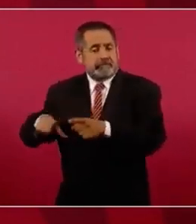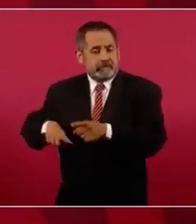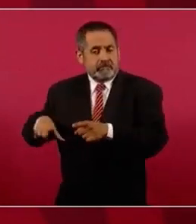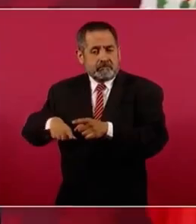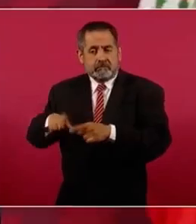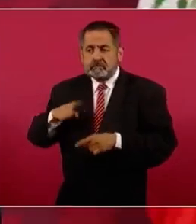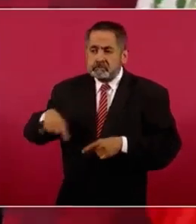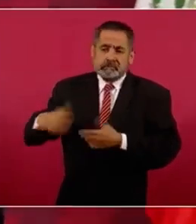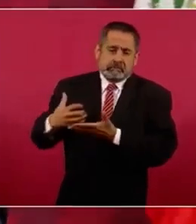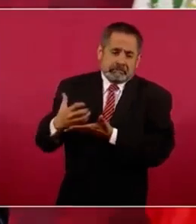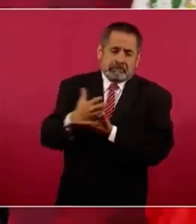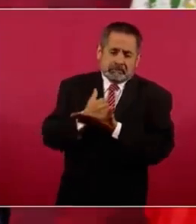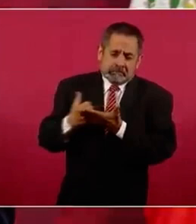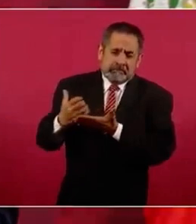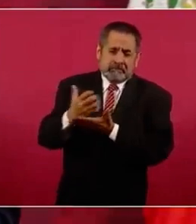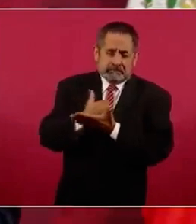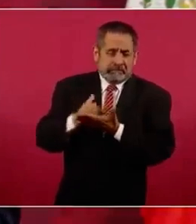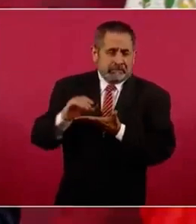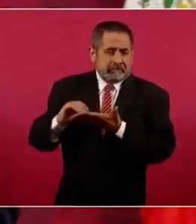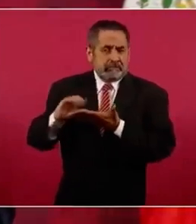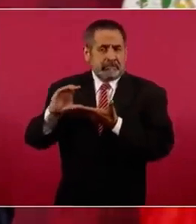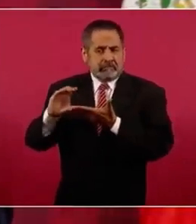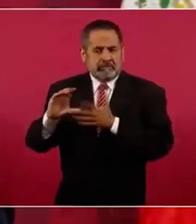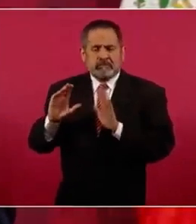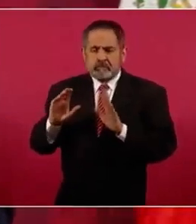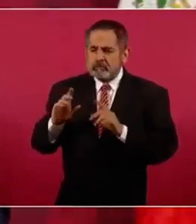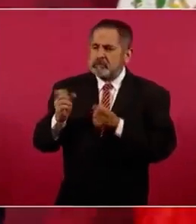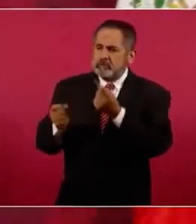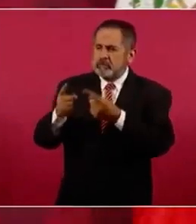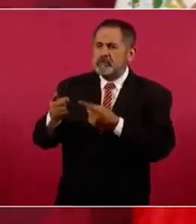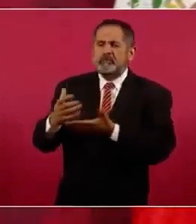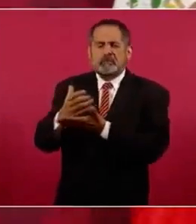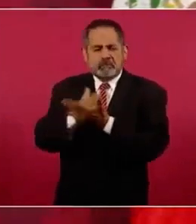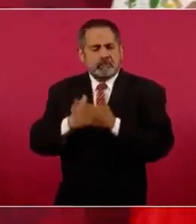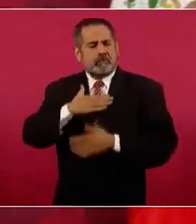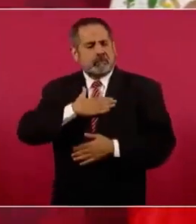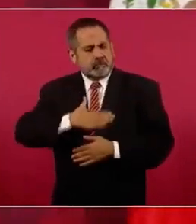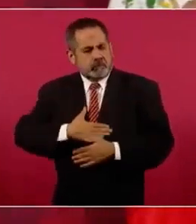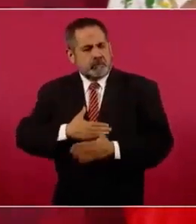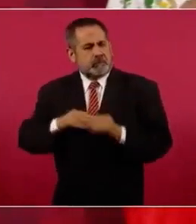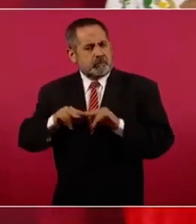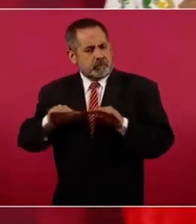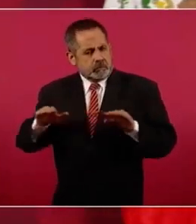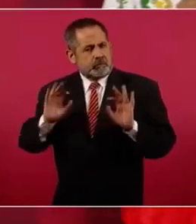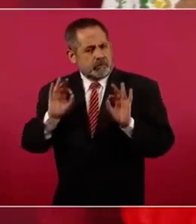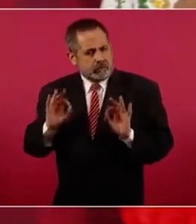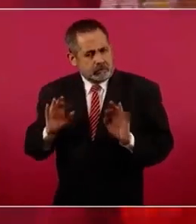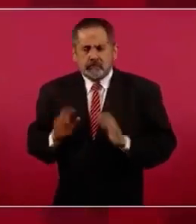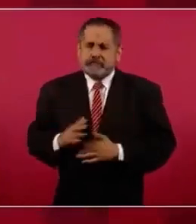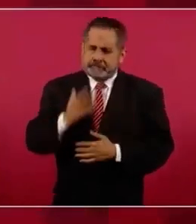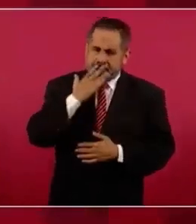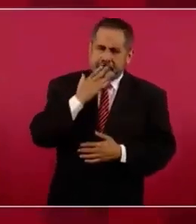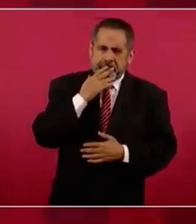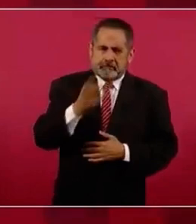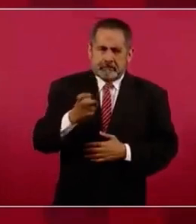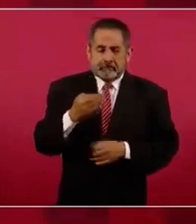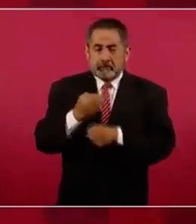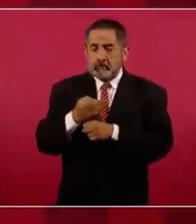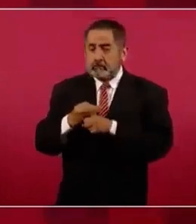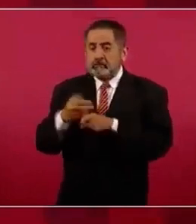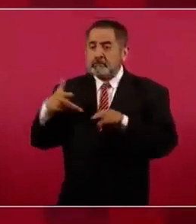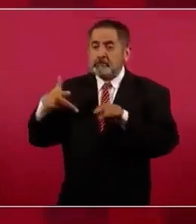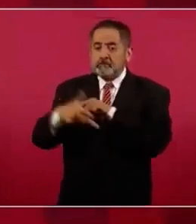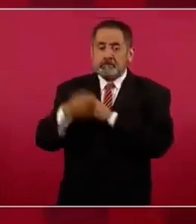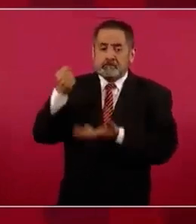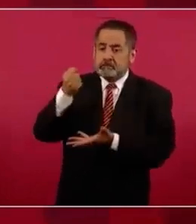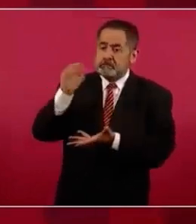están ganando lo justo y ahora no hay ningún recorte